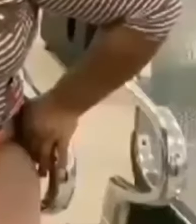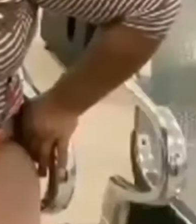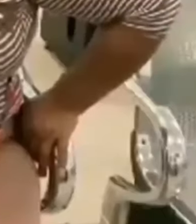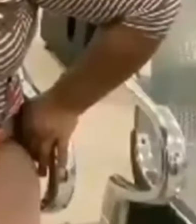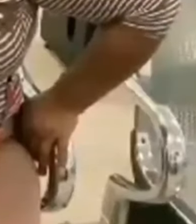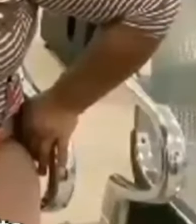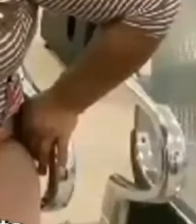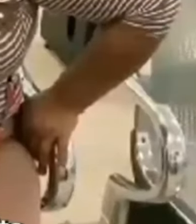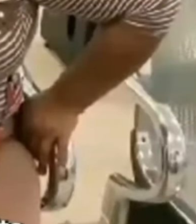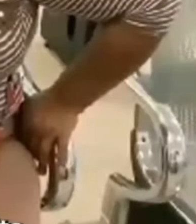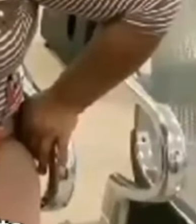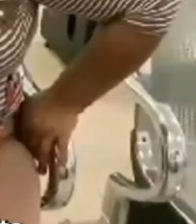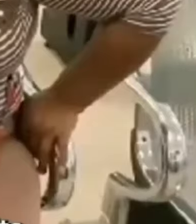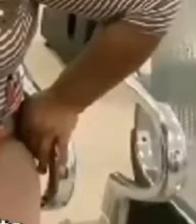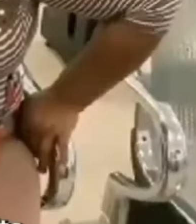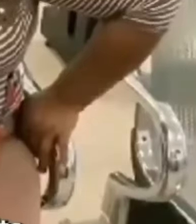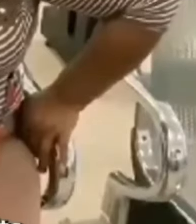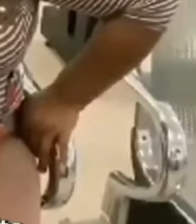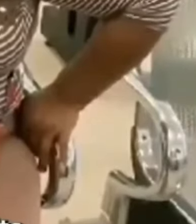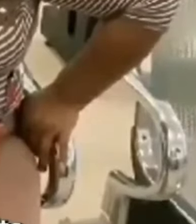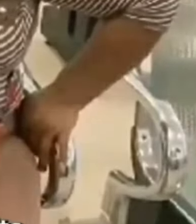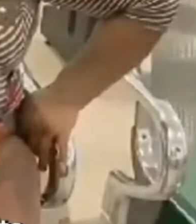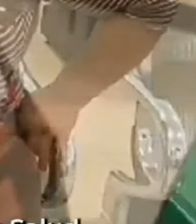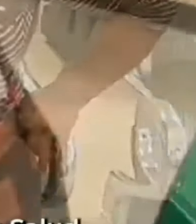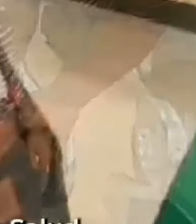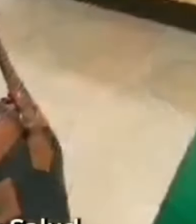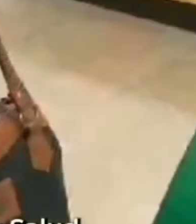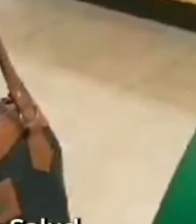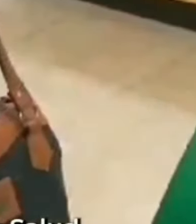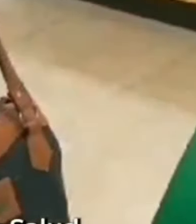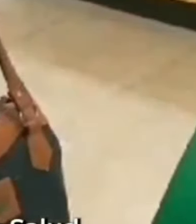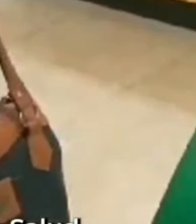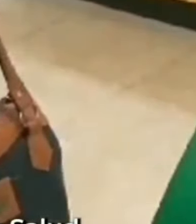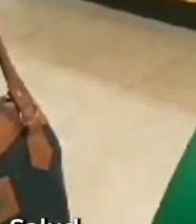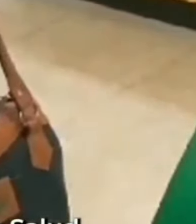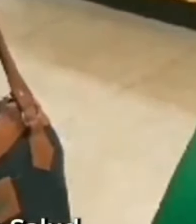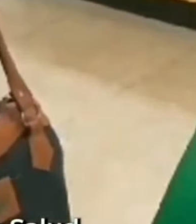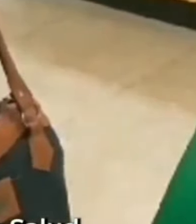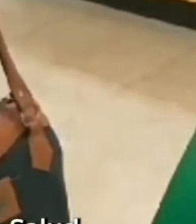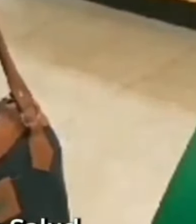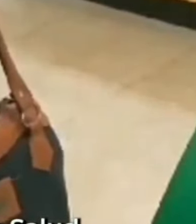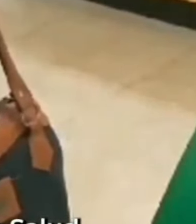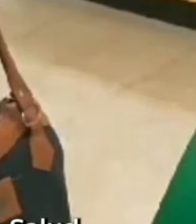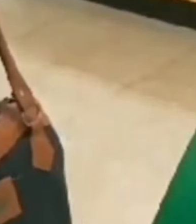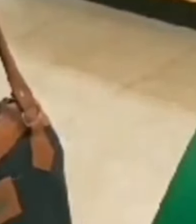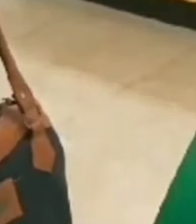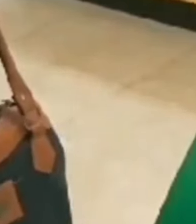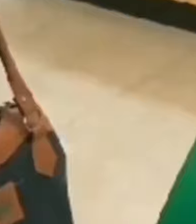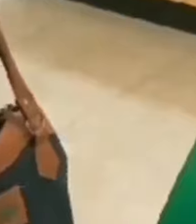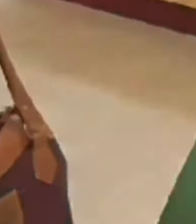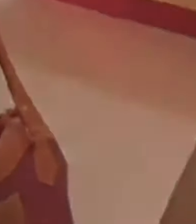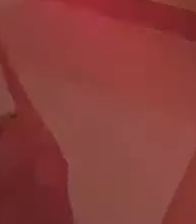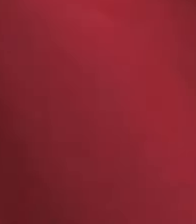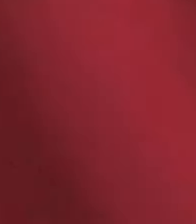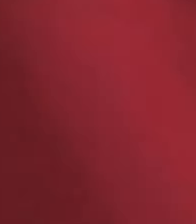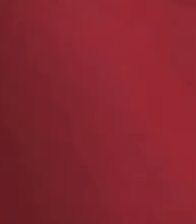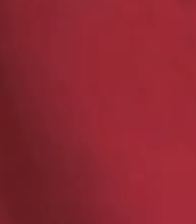Los doctores pues están atendiendo y pues sí están dando, están atendiendo en ese centro de salud de